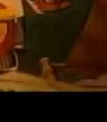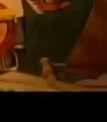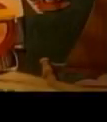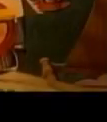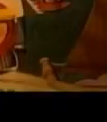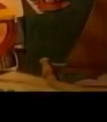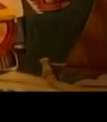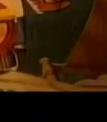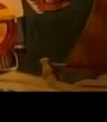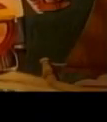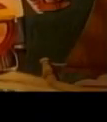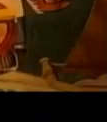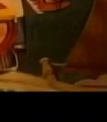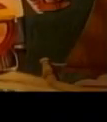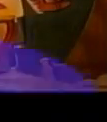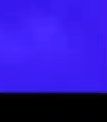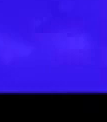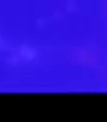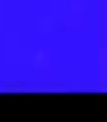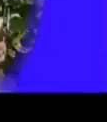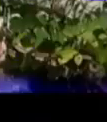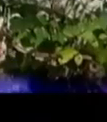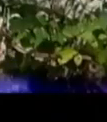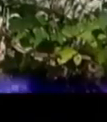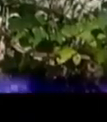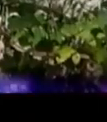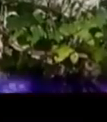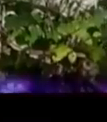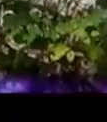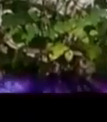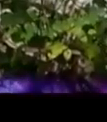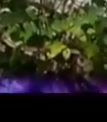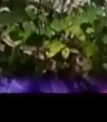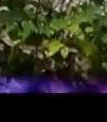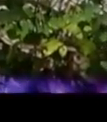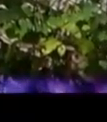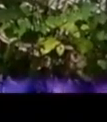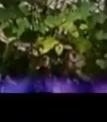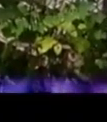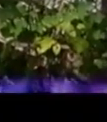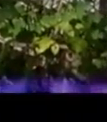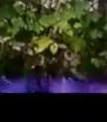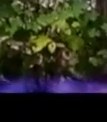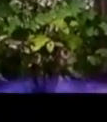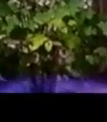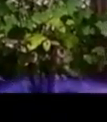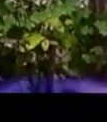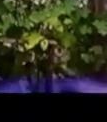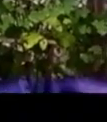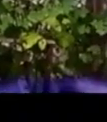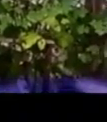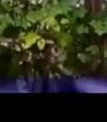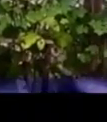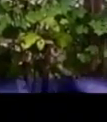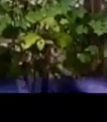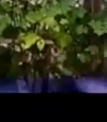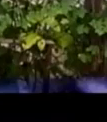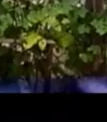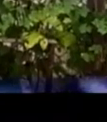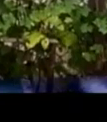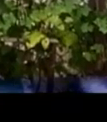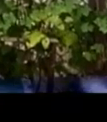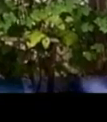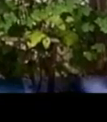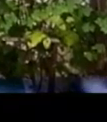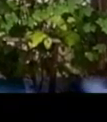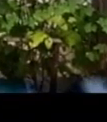Alguien me mandó a buscar en esta calabaza, Carlos. Debemos tener mucho cuidado con el viento, porque puede ser peligroso cuando su fuerza